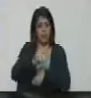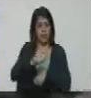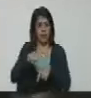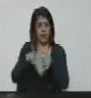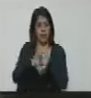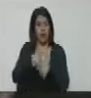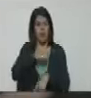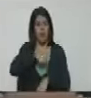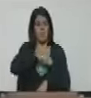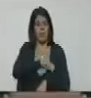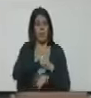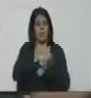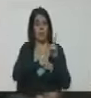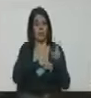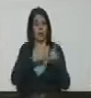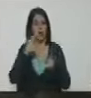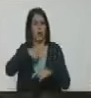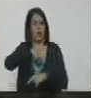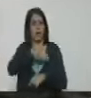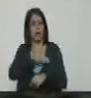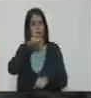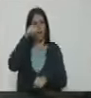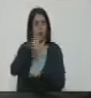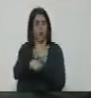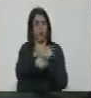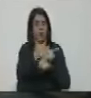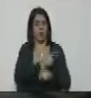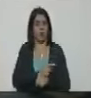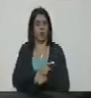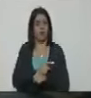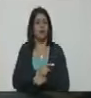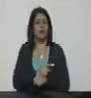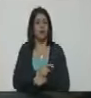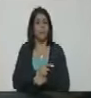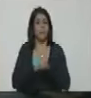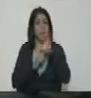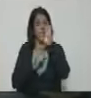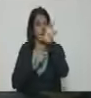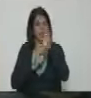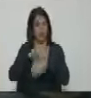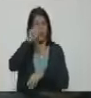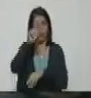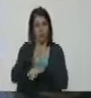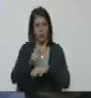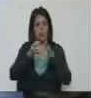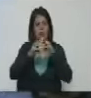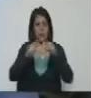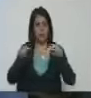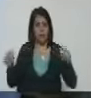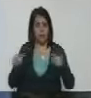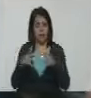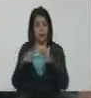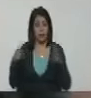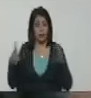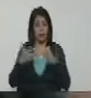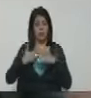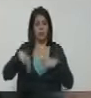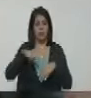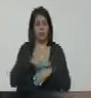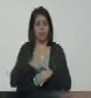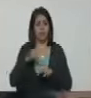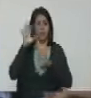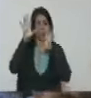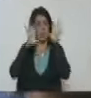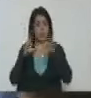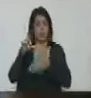patria. Y yo creo que es indudable que la madre de nuestra tierra, de gran parte de nuestros de